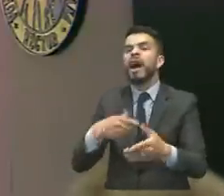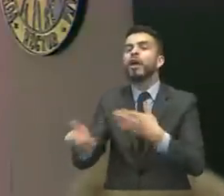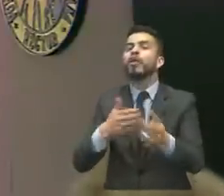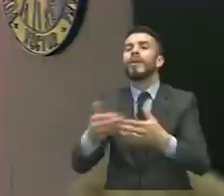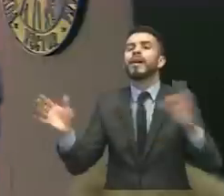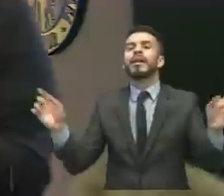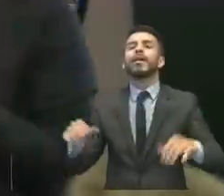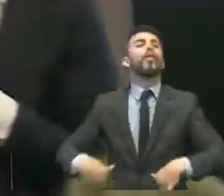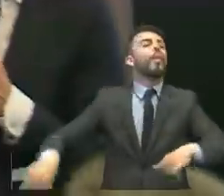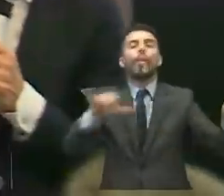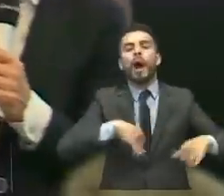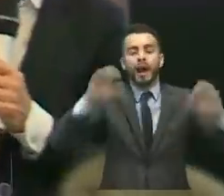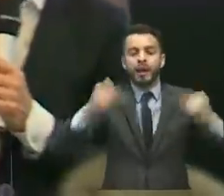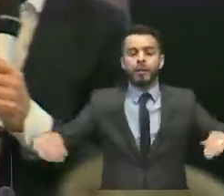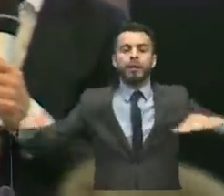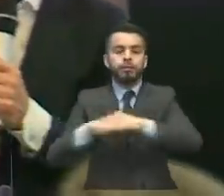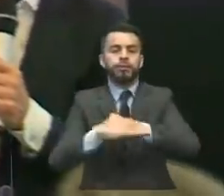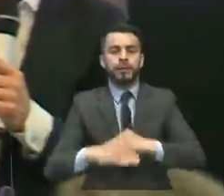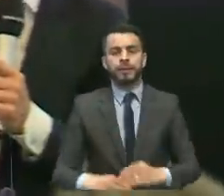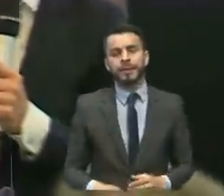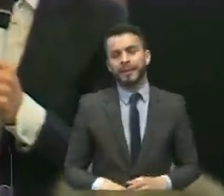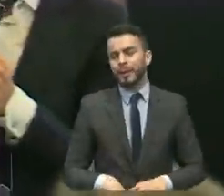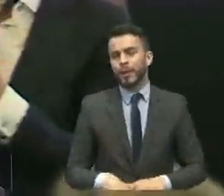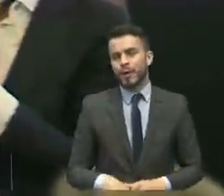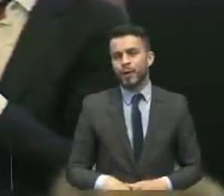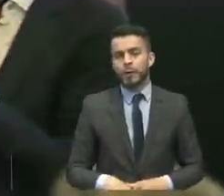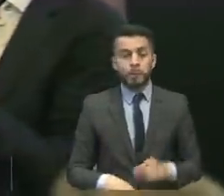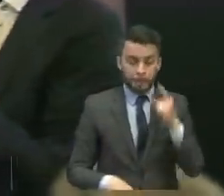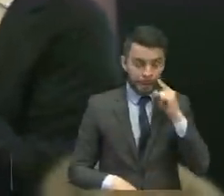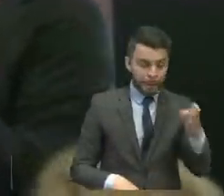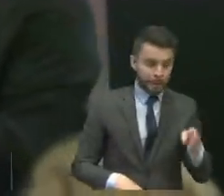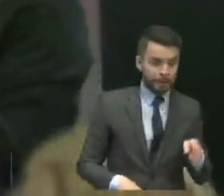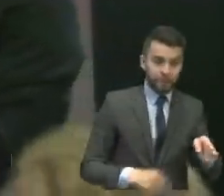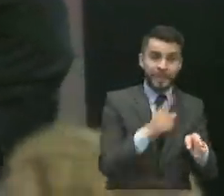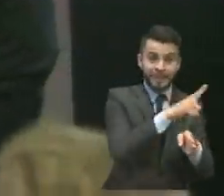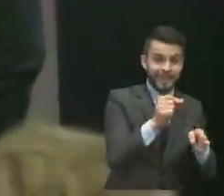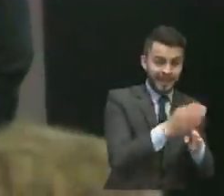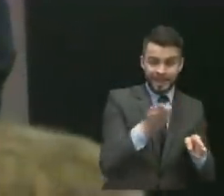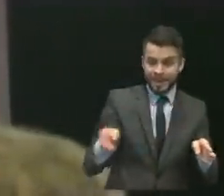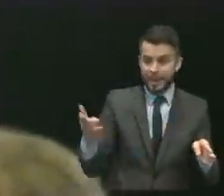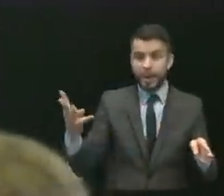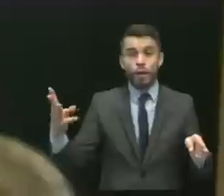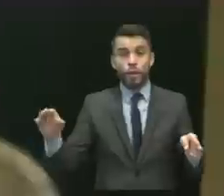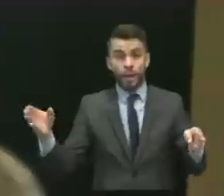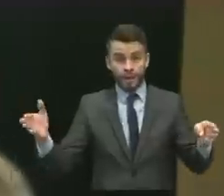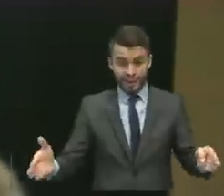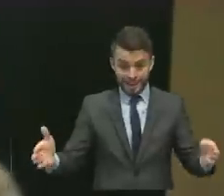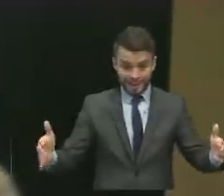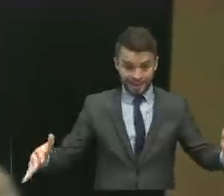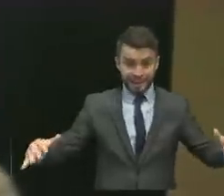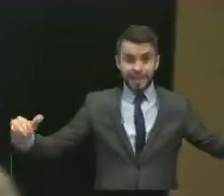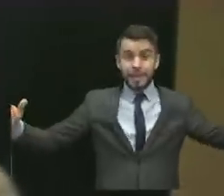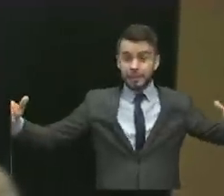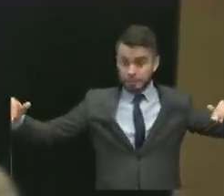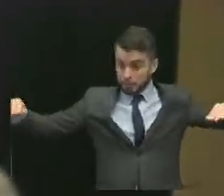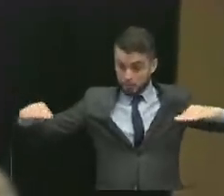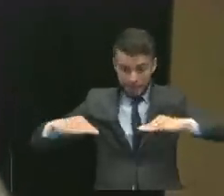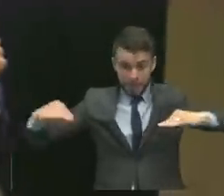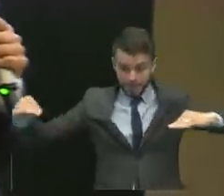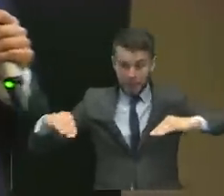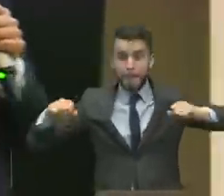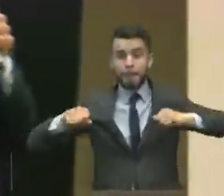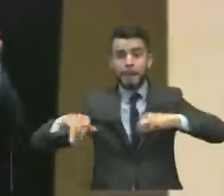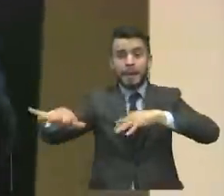Pero además sobre la 40 y la 100, no todos los viajes, aunque es un corredor muy intenso en viajes, no en todos